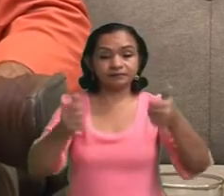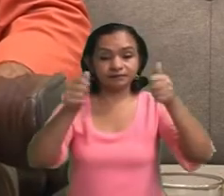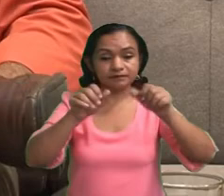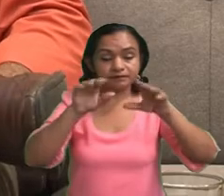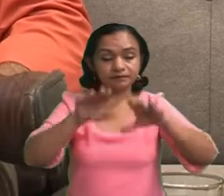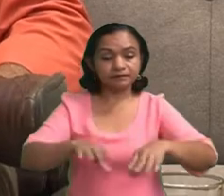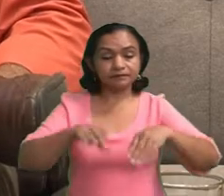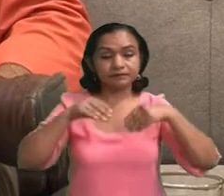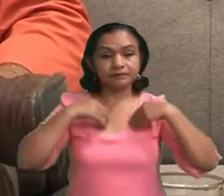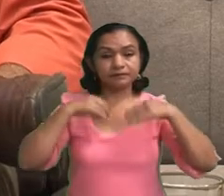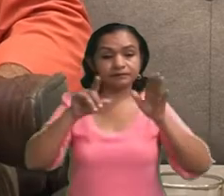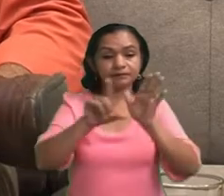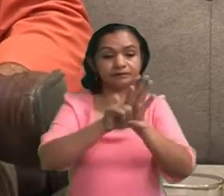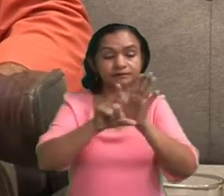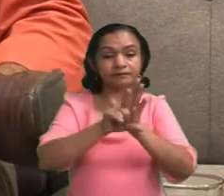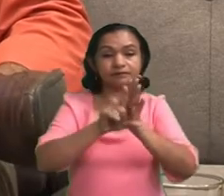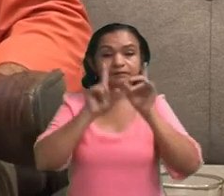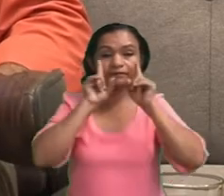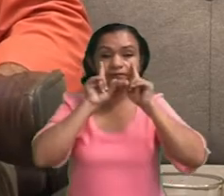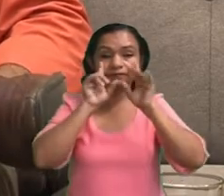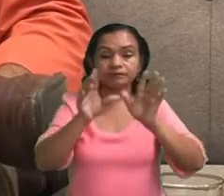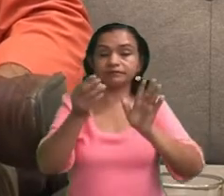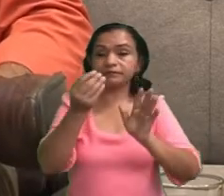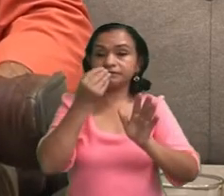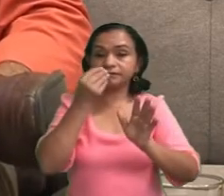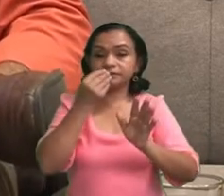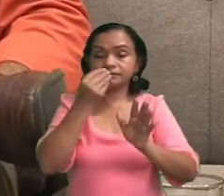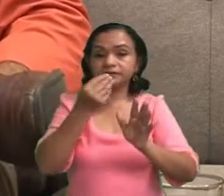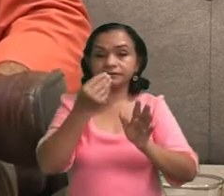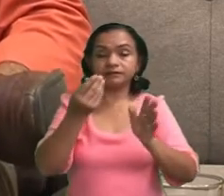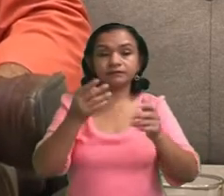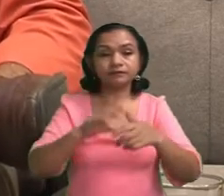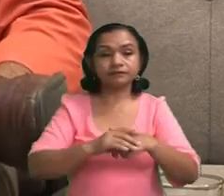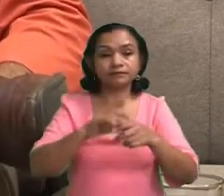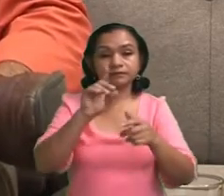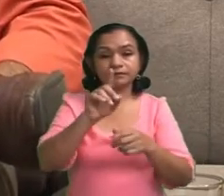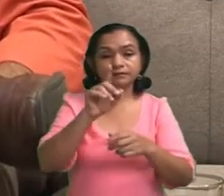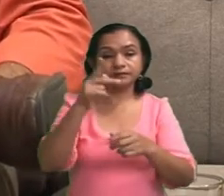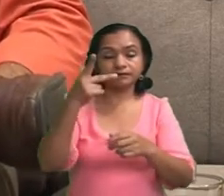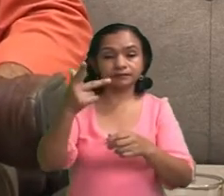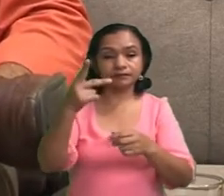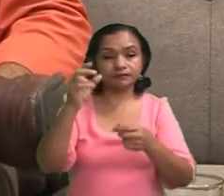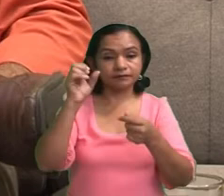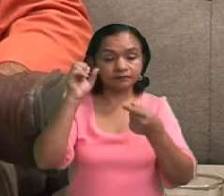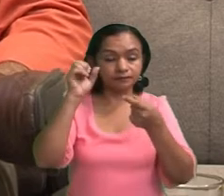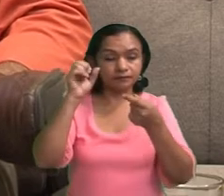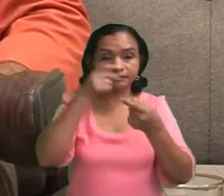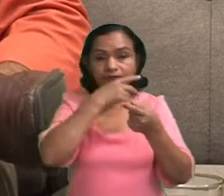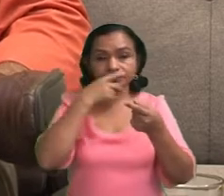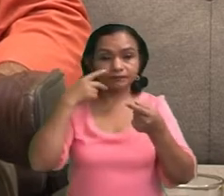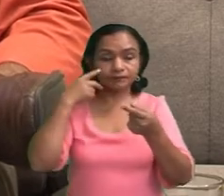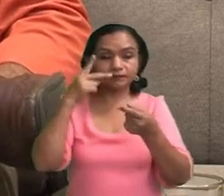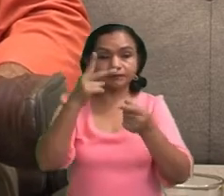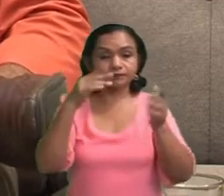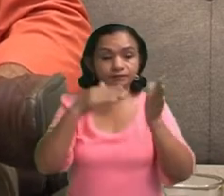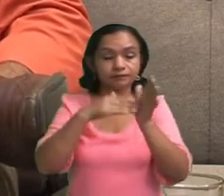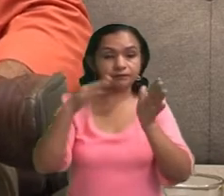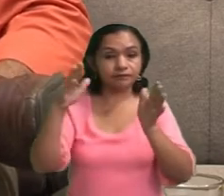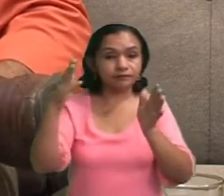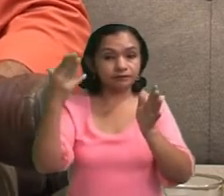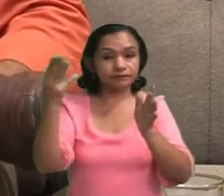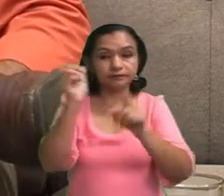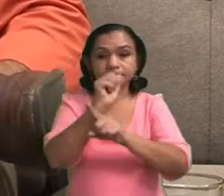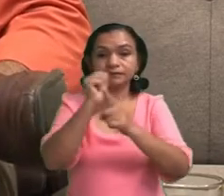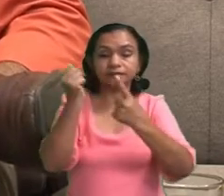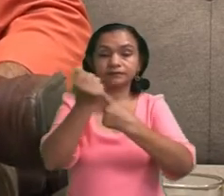que tiene que ver con la soberanía y la seguridad alimentaria el 18 de junio del 2009 en la Asamblea Nacional,